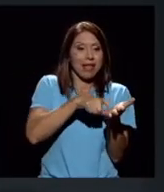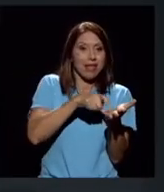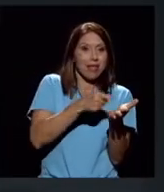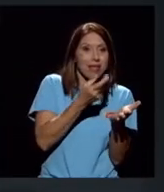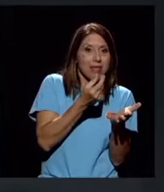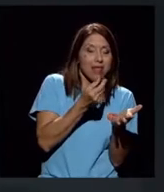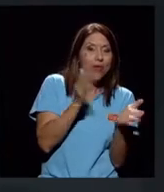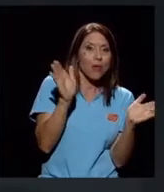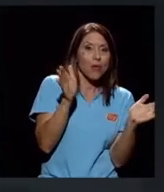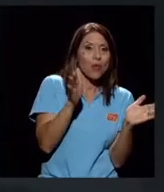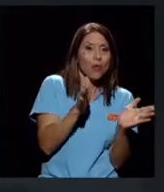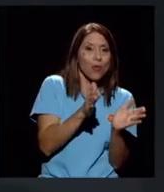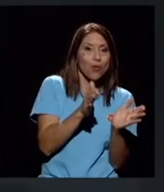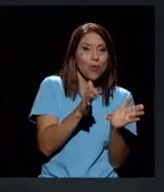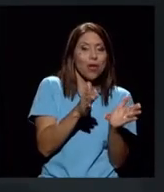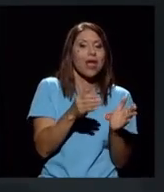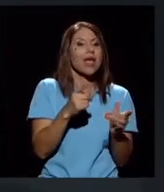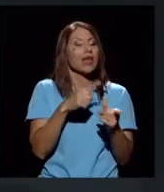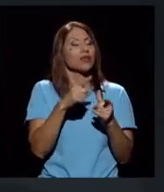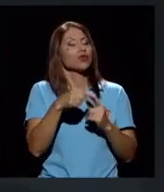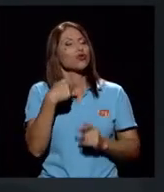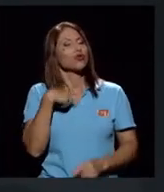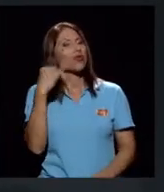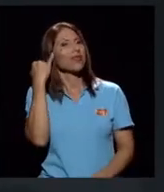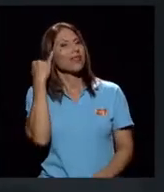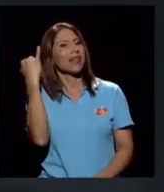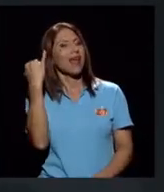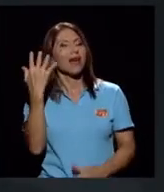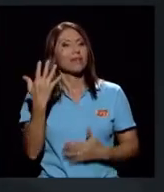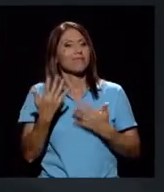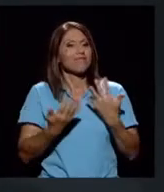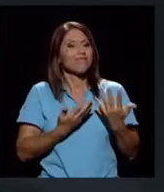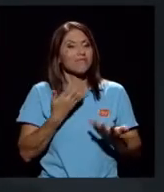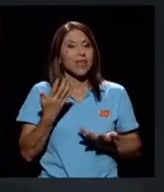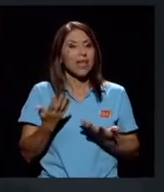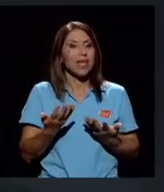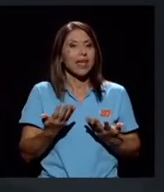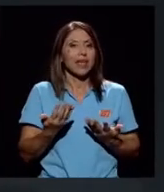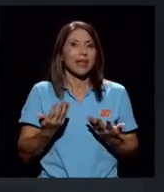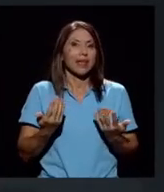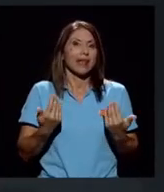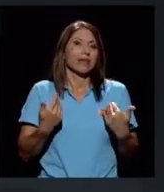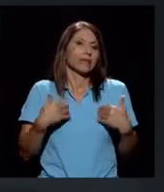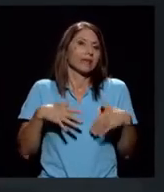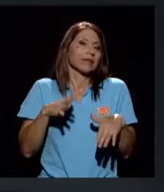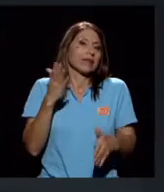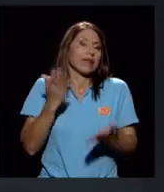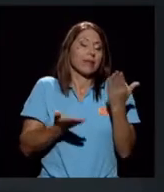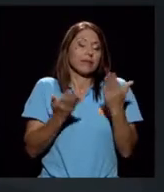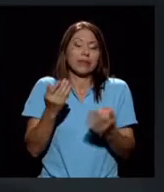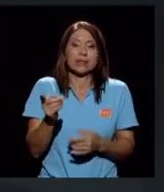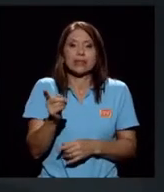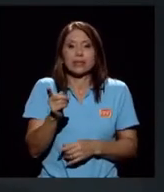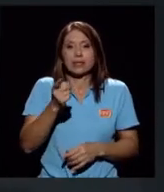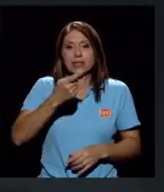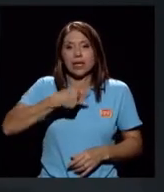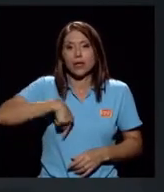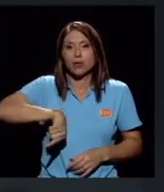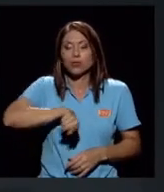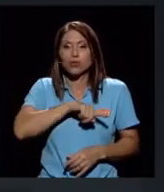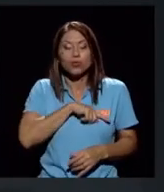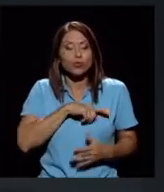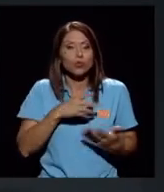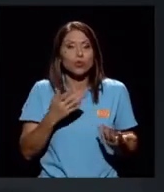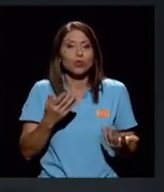idea es que como logramos en vez de crecer tres o algo así que